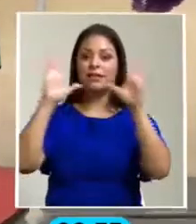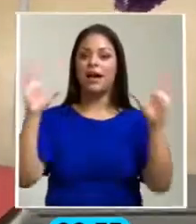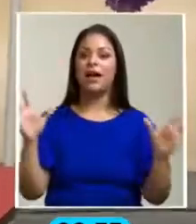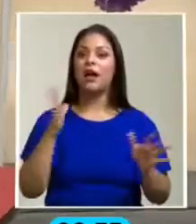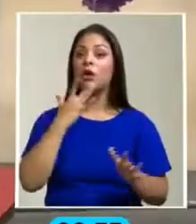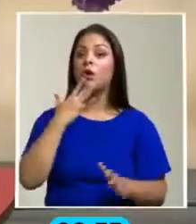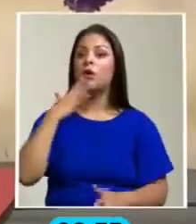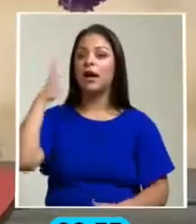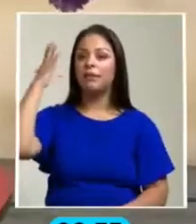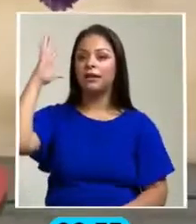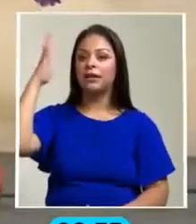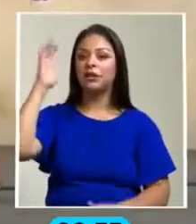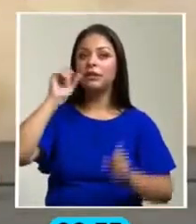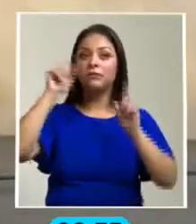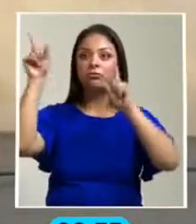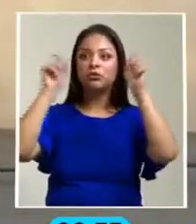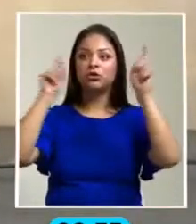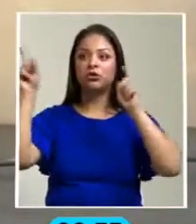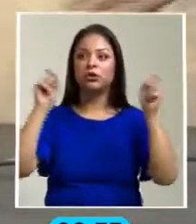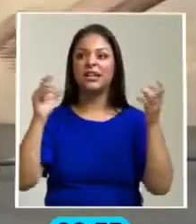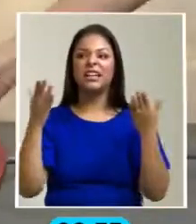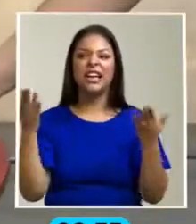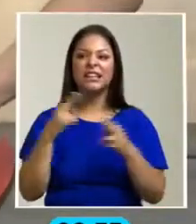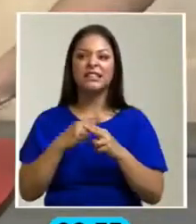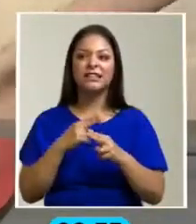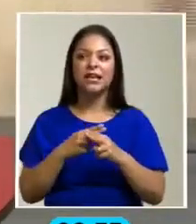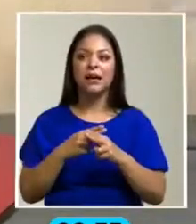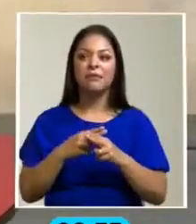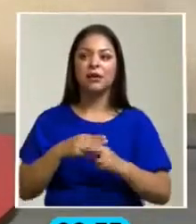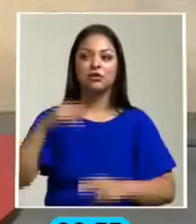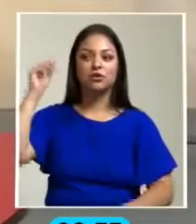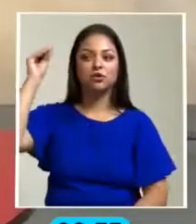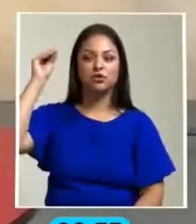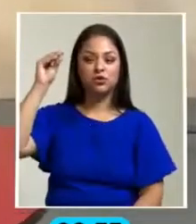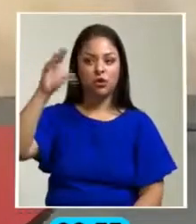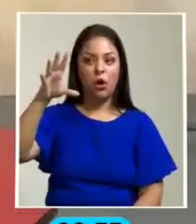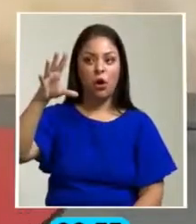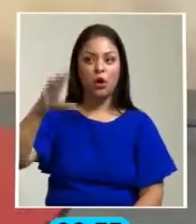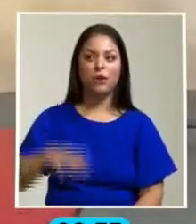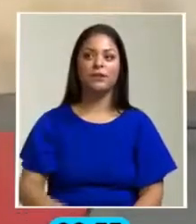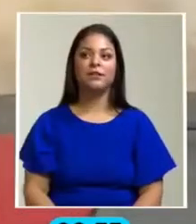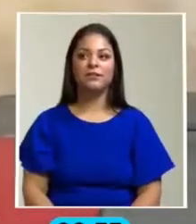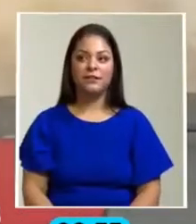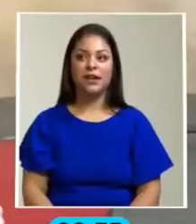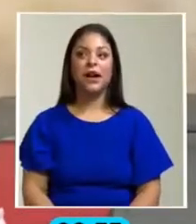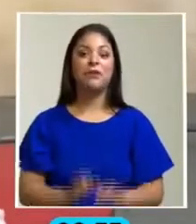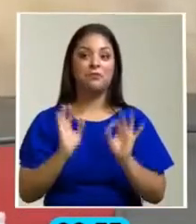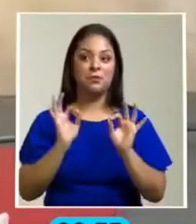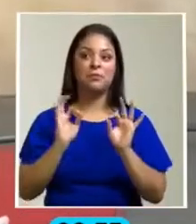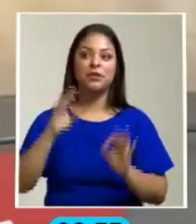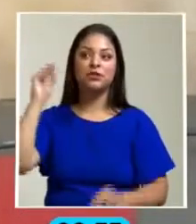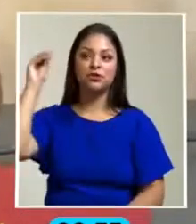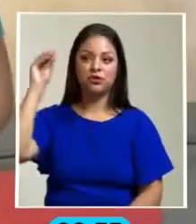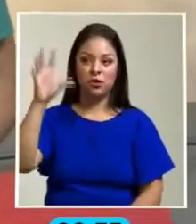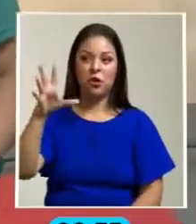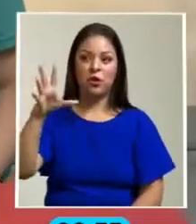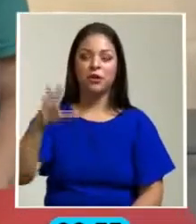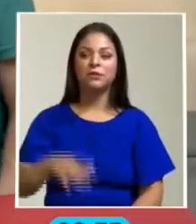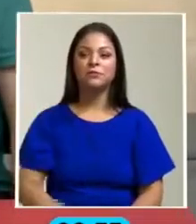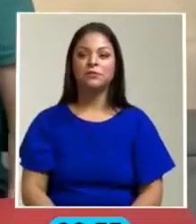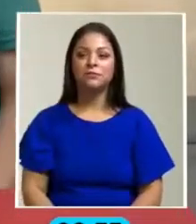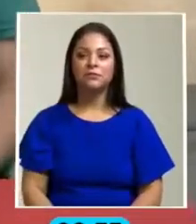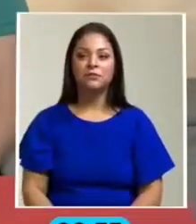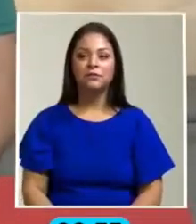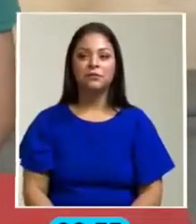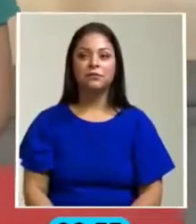hacer, Sofía? ¿Te imaginas? El sol. El sol. Ajá. Muy bien. Vamos a armar un sol con